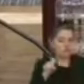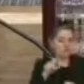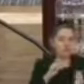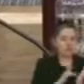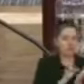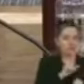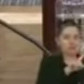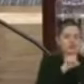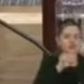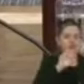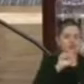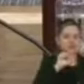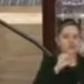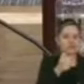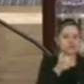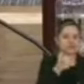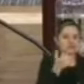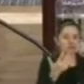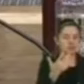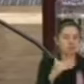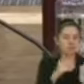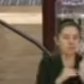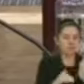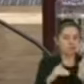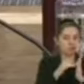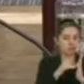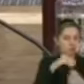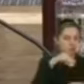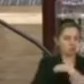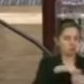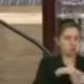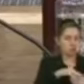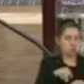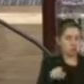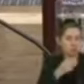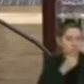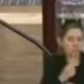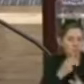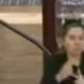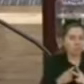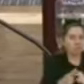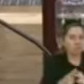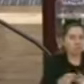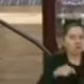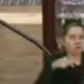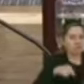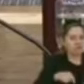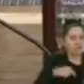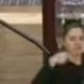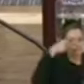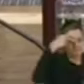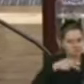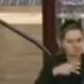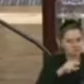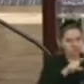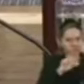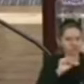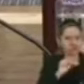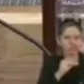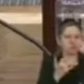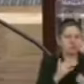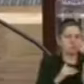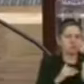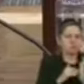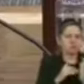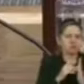de 165 millones de votos, según sus matemáticas, nada más que en este país somos 126 millones de habitantes. Entonces